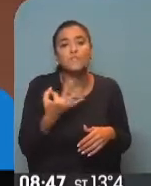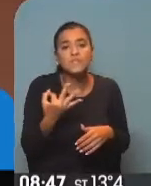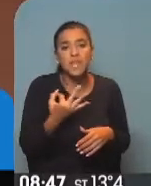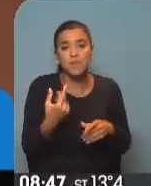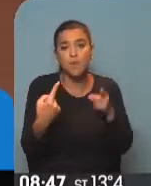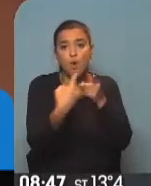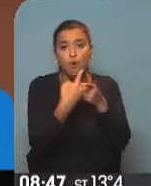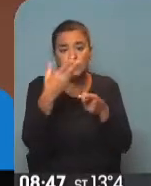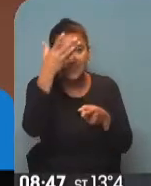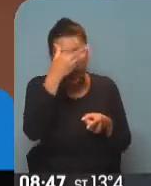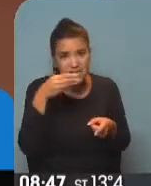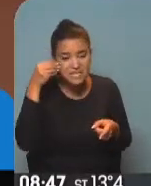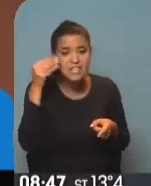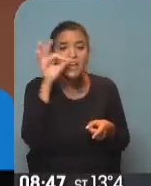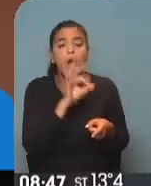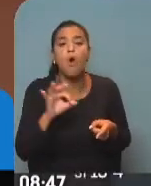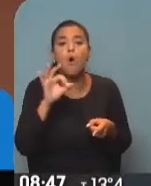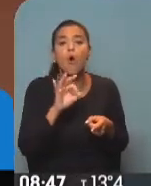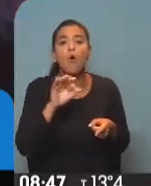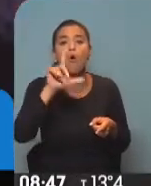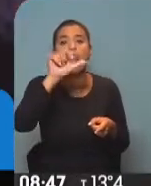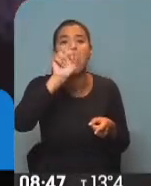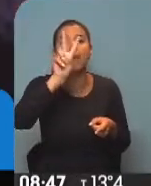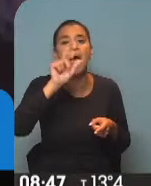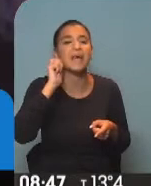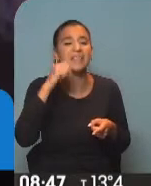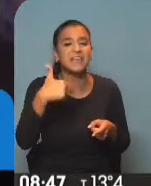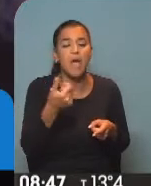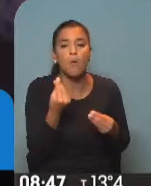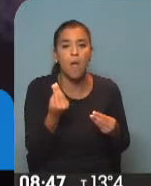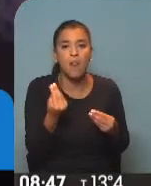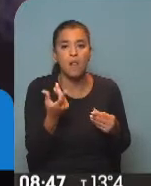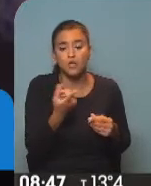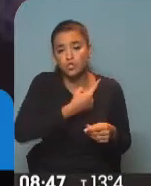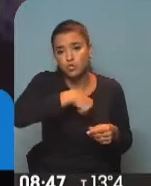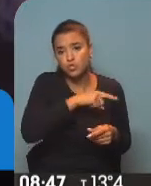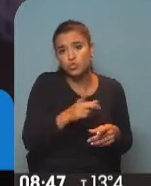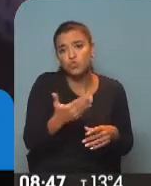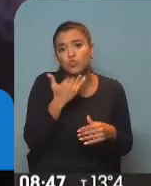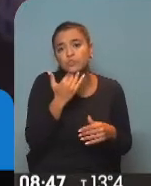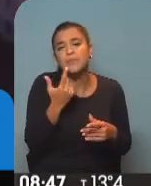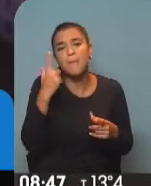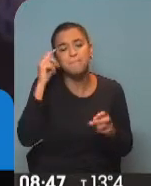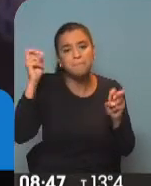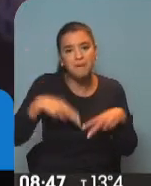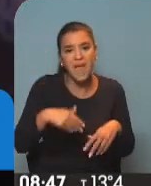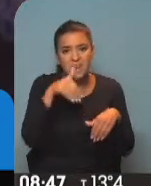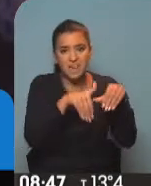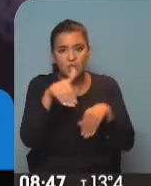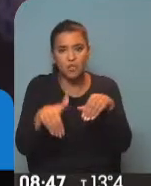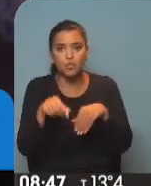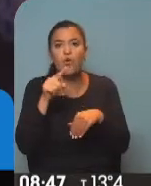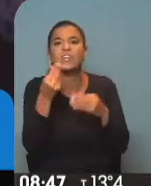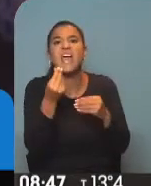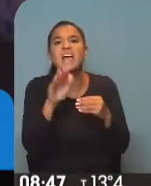cristina kirchner o espera enfrentar a roberto lavagna bueno en realidad nosotros nunca hemos definido nuestra estrategia electoral en función de lo que